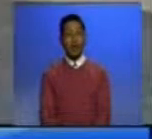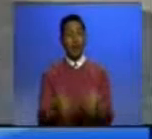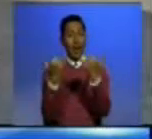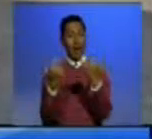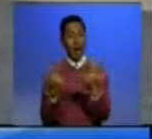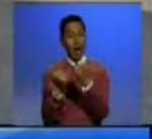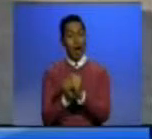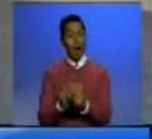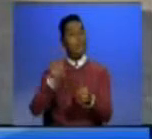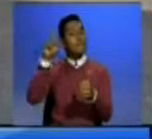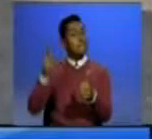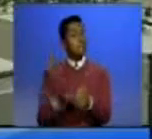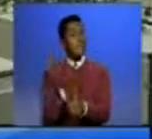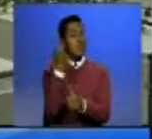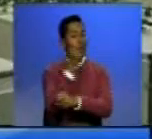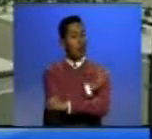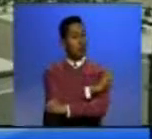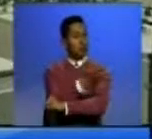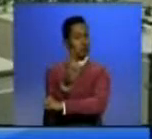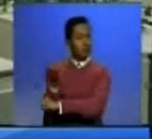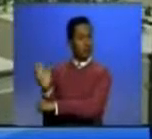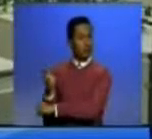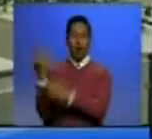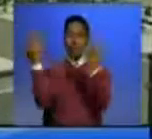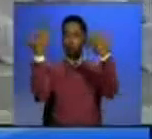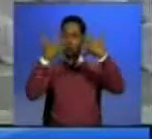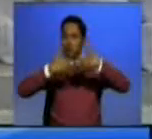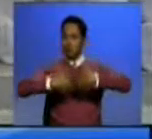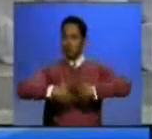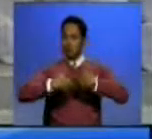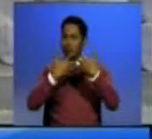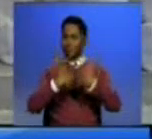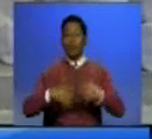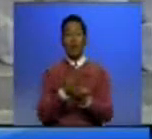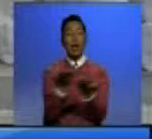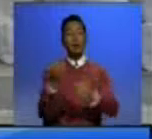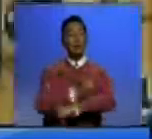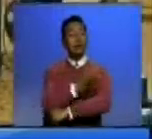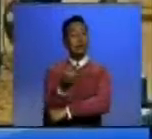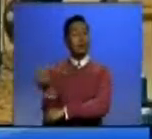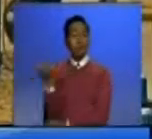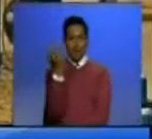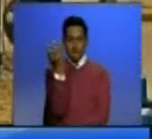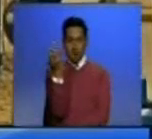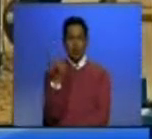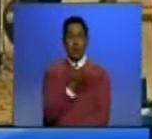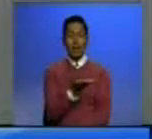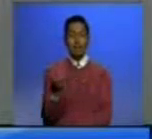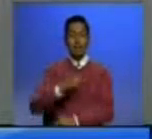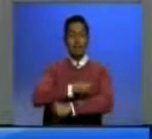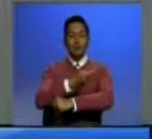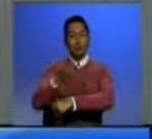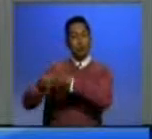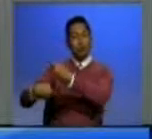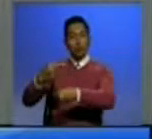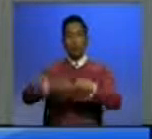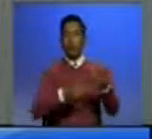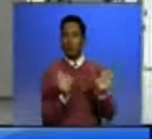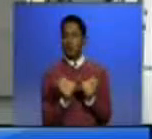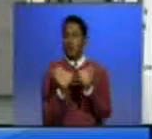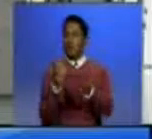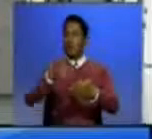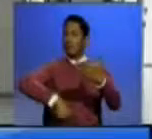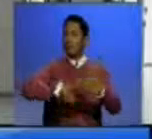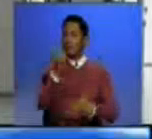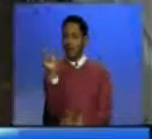conozcamos el primer invernadero automatizado de producción de semilla básica de papa, con el que se busca abastecer de semillas certificadas y a bajo costo